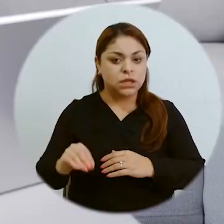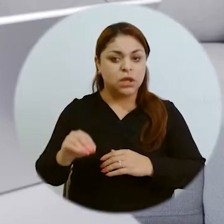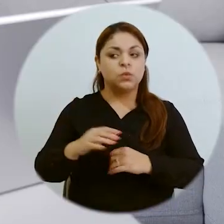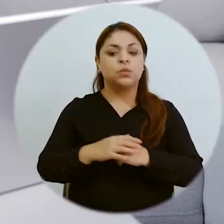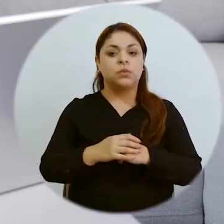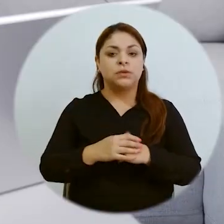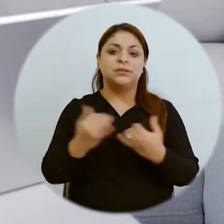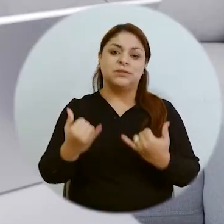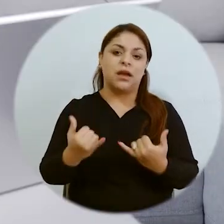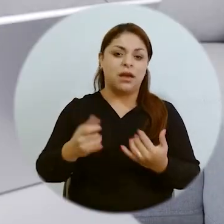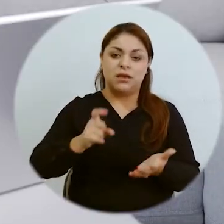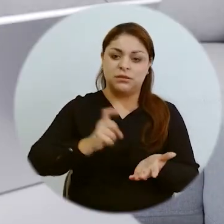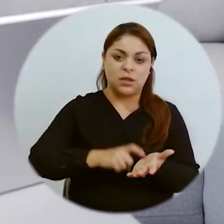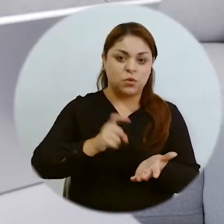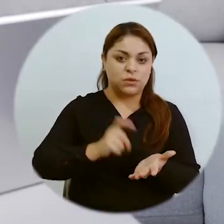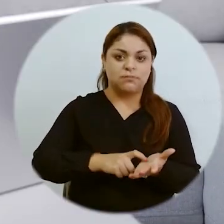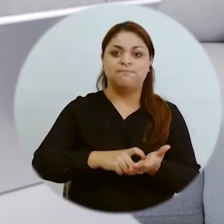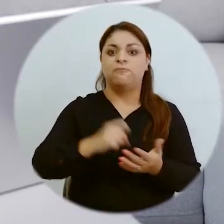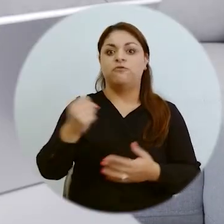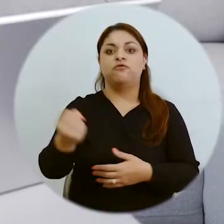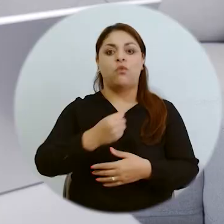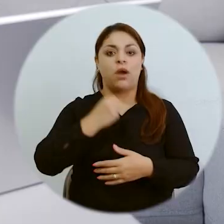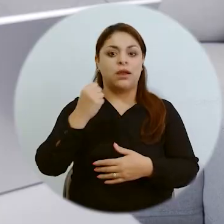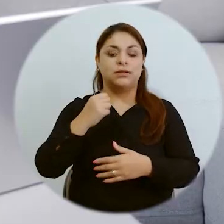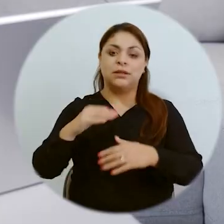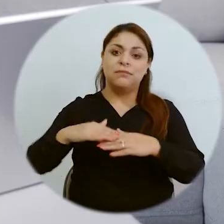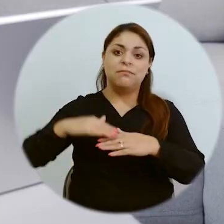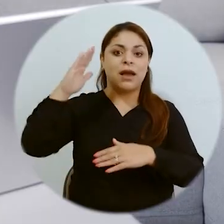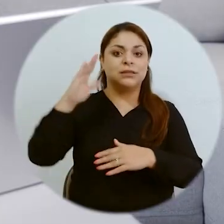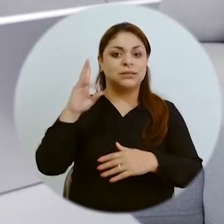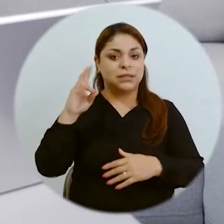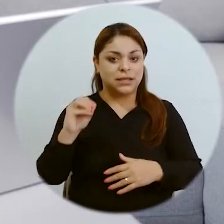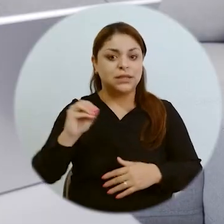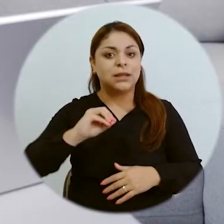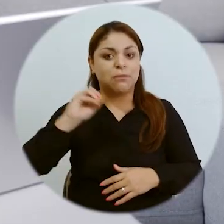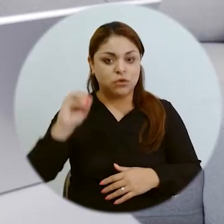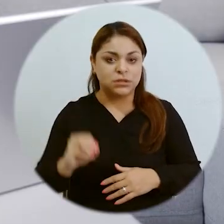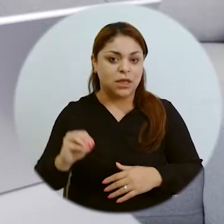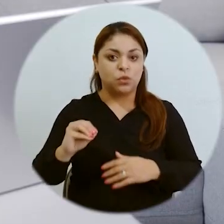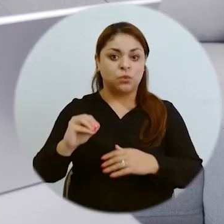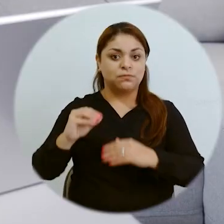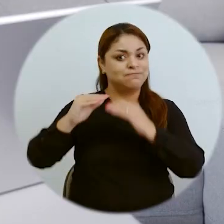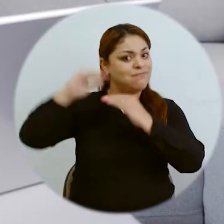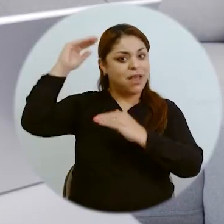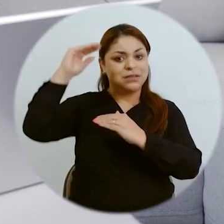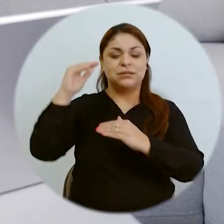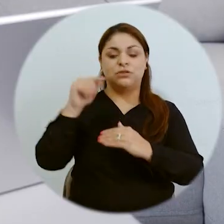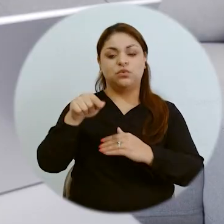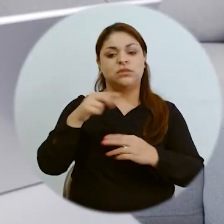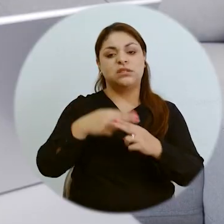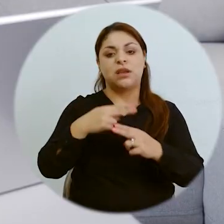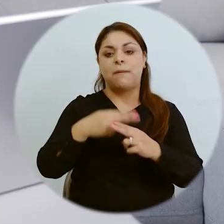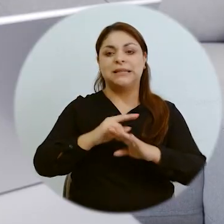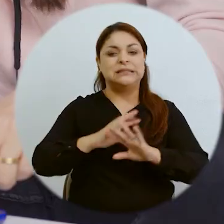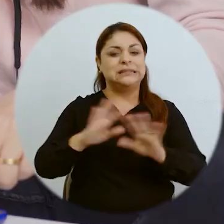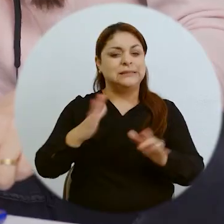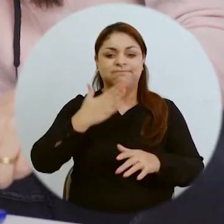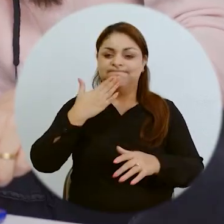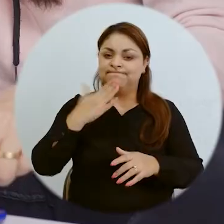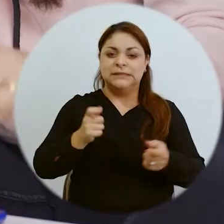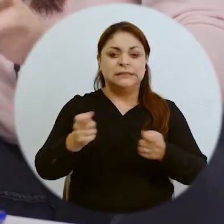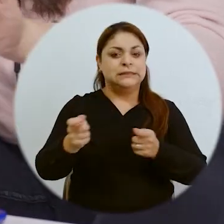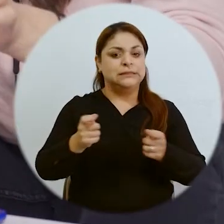todo lo demás e incluso imprevistos. Cuando ya la gente comienza a superar el 40-45%, comienza uno ya a subir